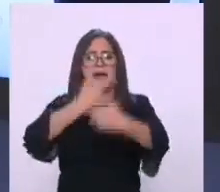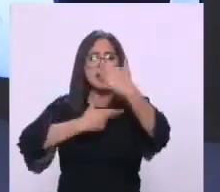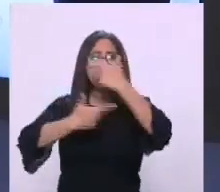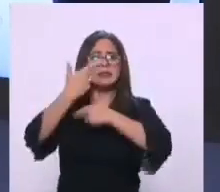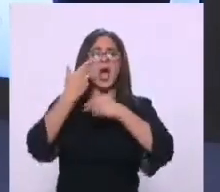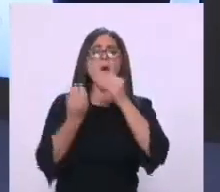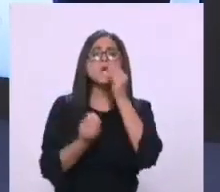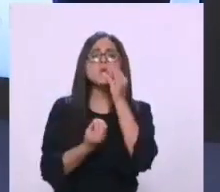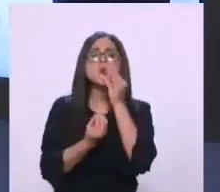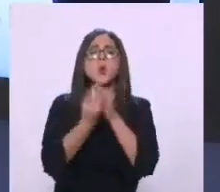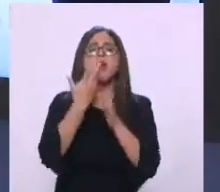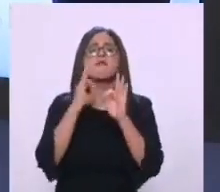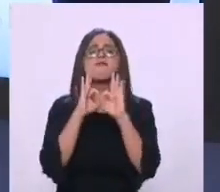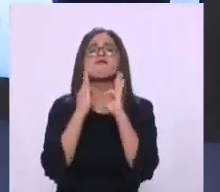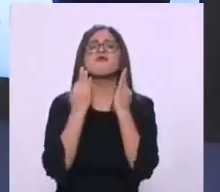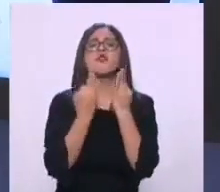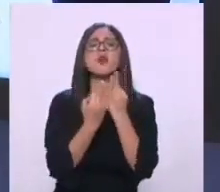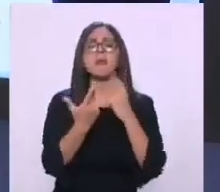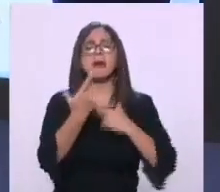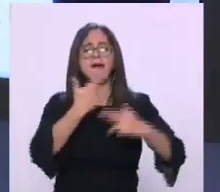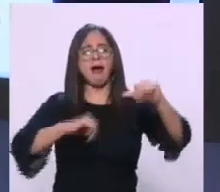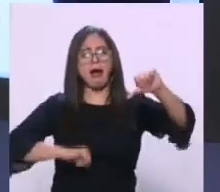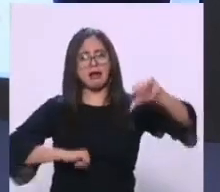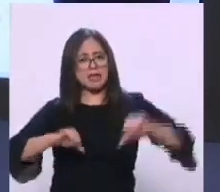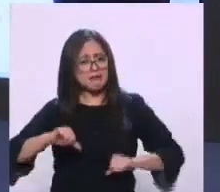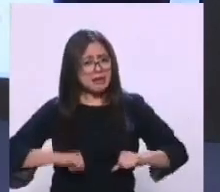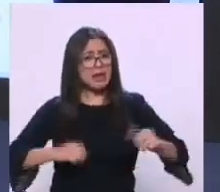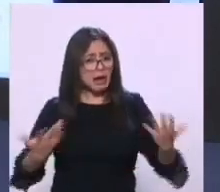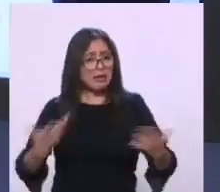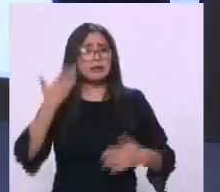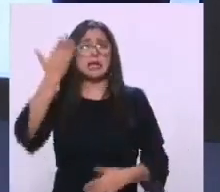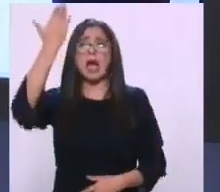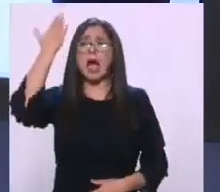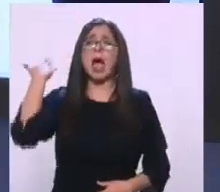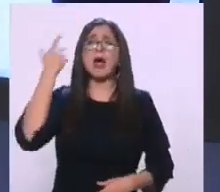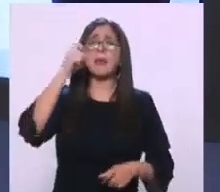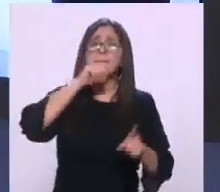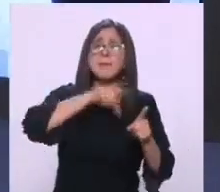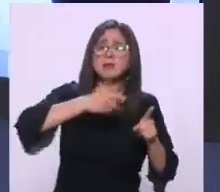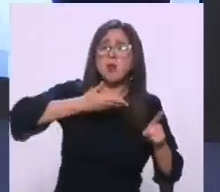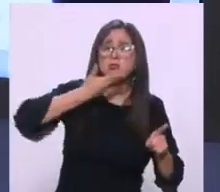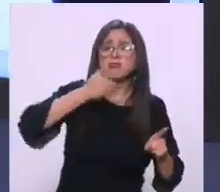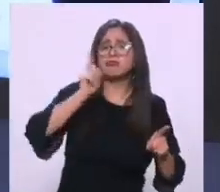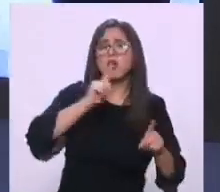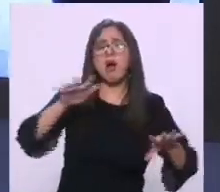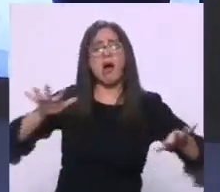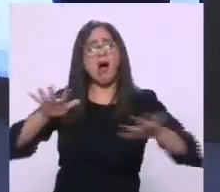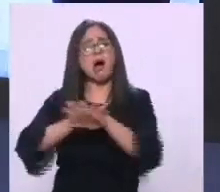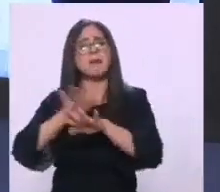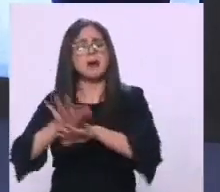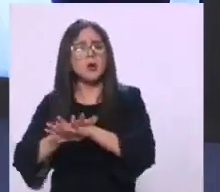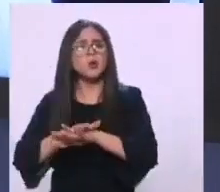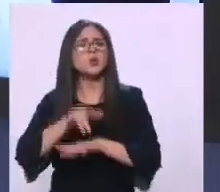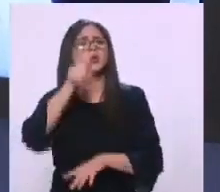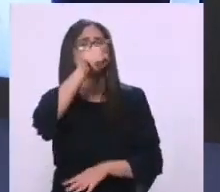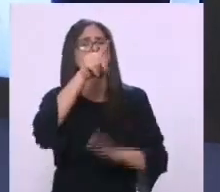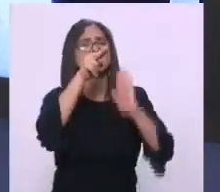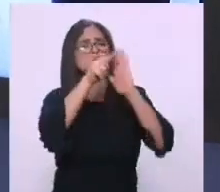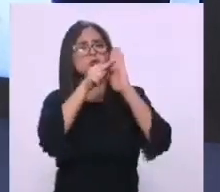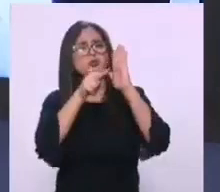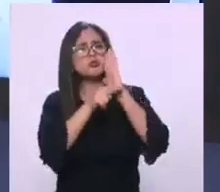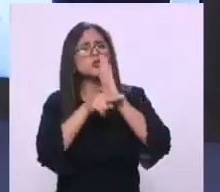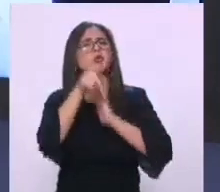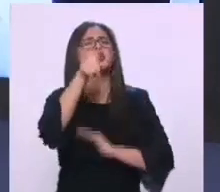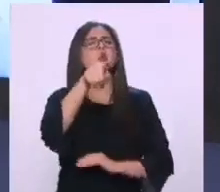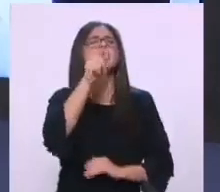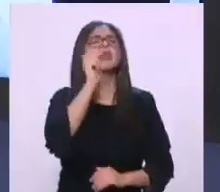normalidad. Decíamos que la normalidad no va a ser como la conocíamos. ¿Qué lectura le das tú a estas medidas? ¿Qué opinas